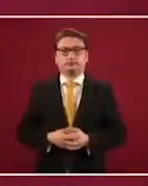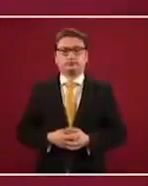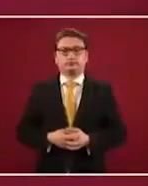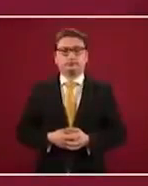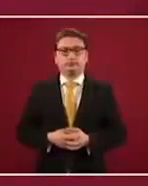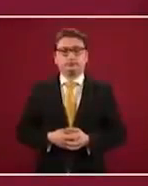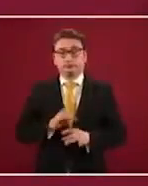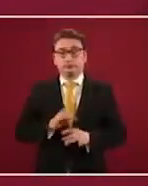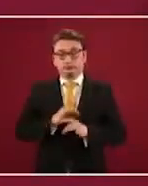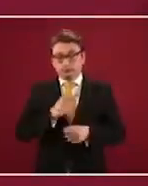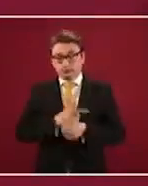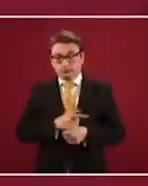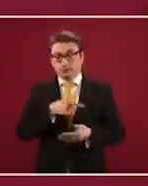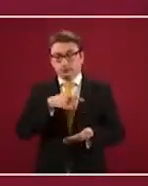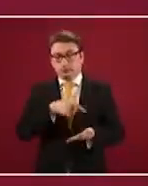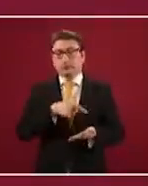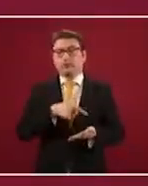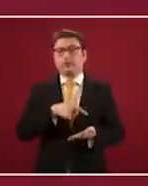delictuosos,